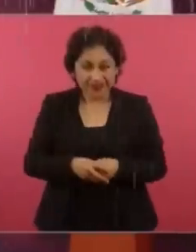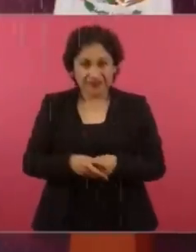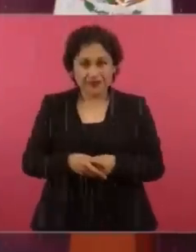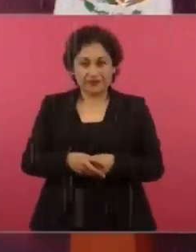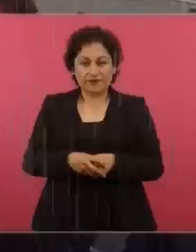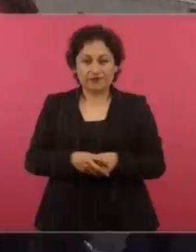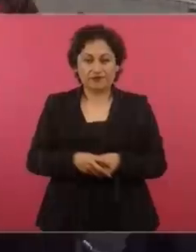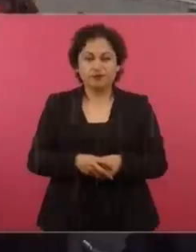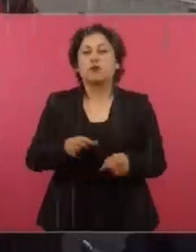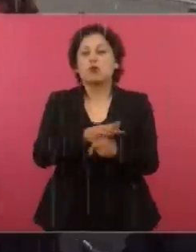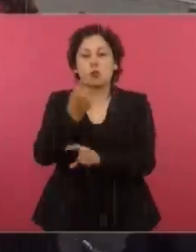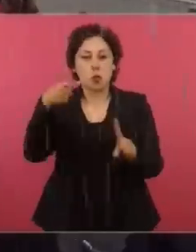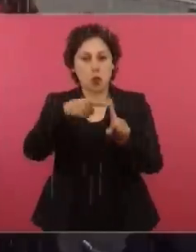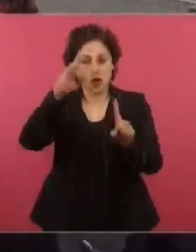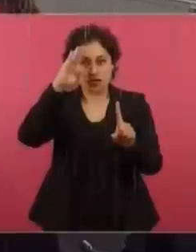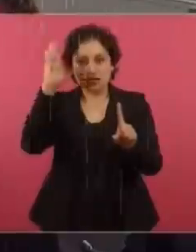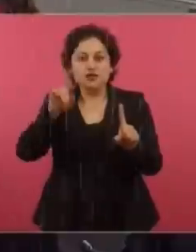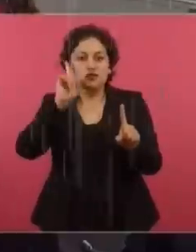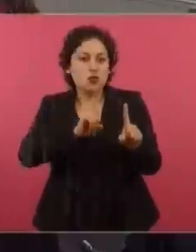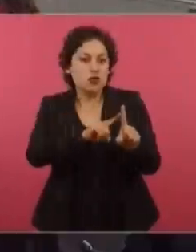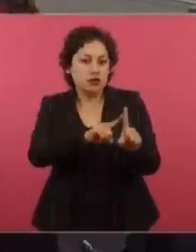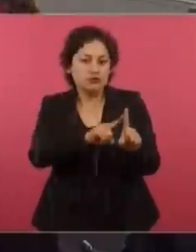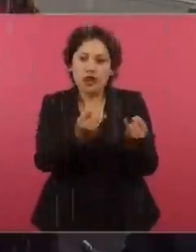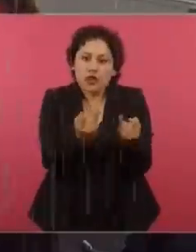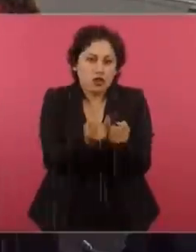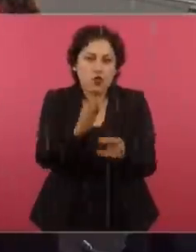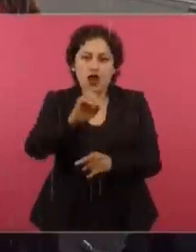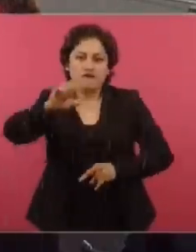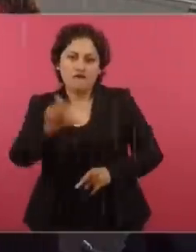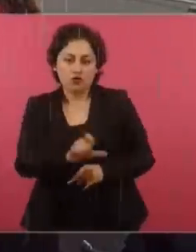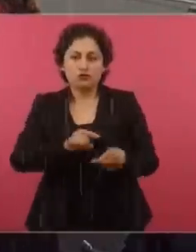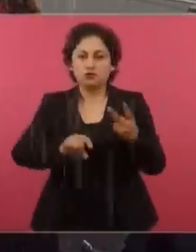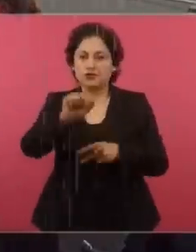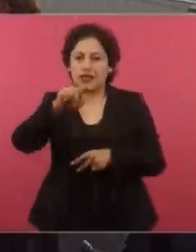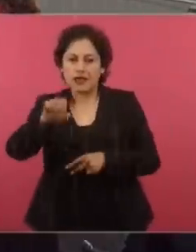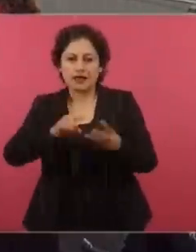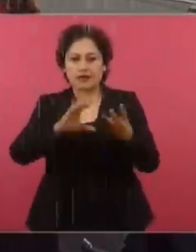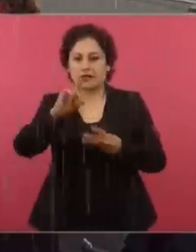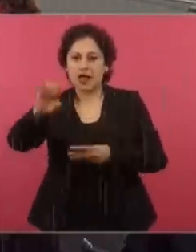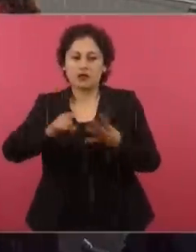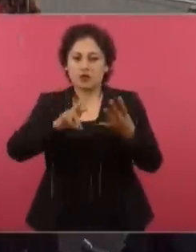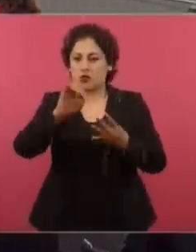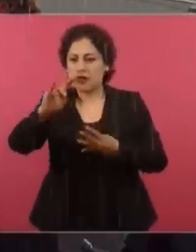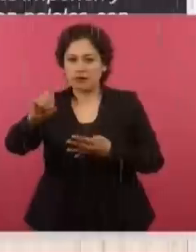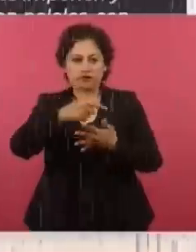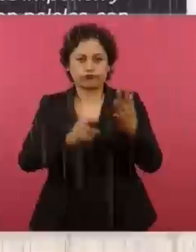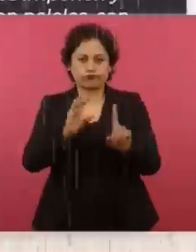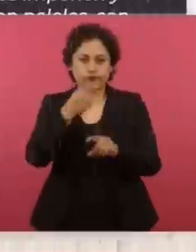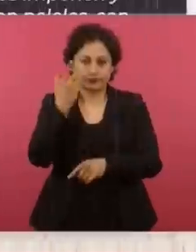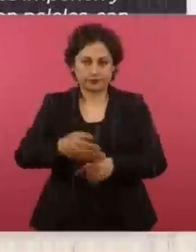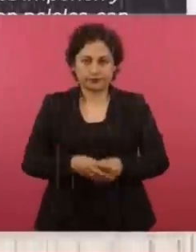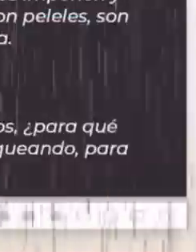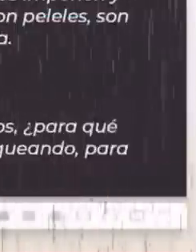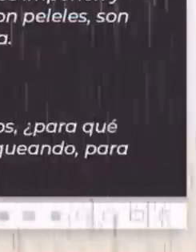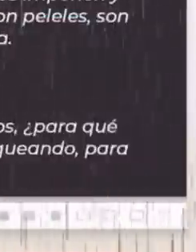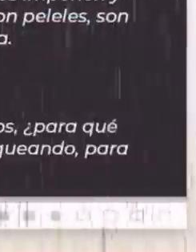Es que la señora pues es Fox esa línea es Claudio es Roberto Hernández entonces